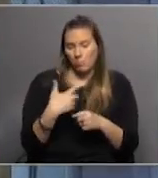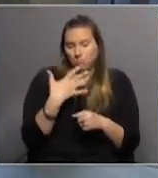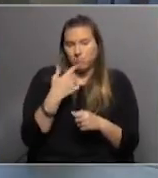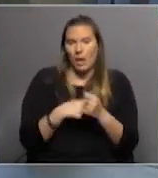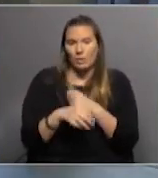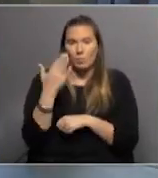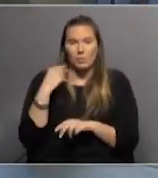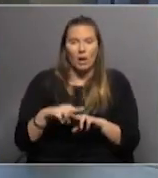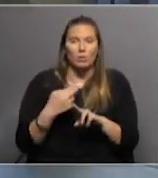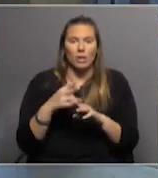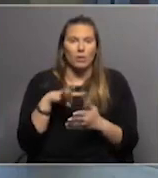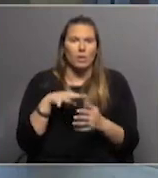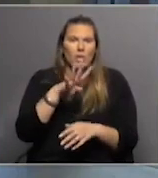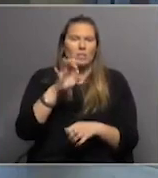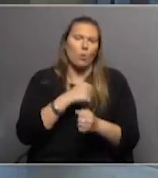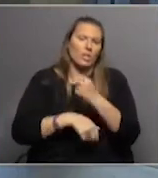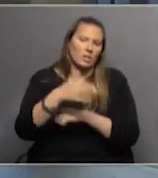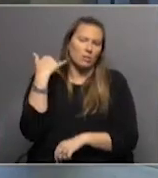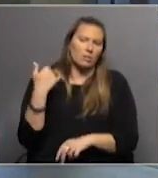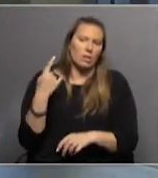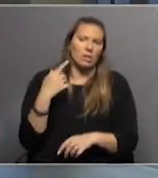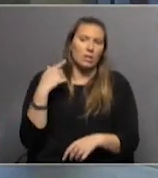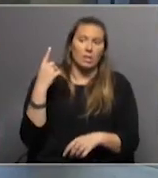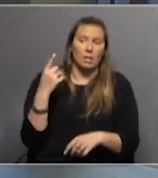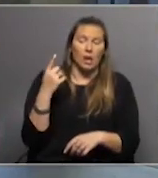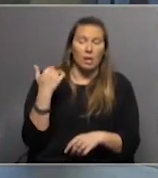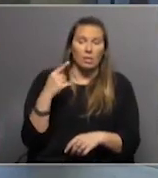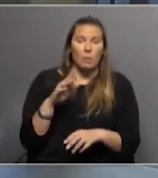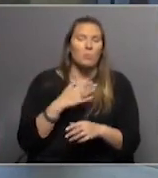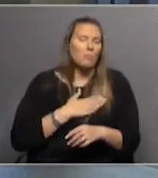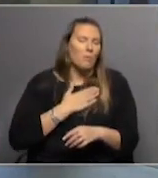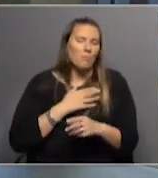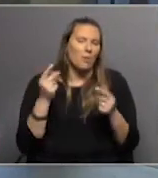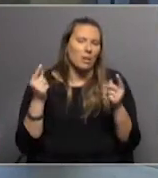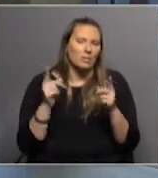es algo mío que lo había leído hacía 40 años y bueno, me provocó el mismo placer que hacía.